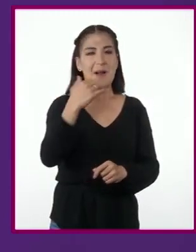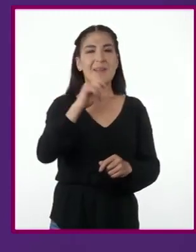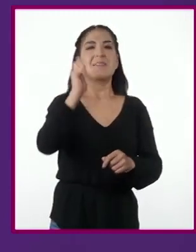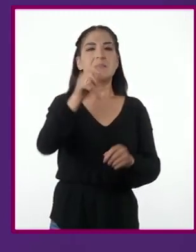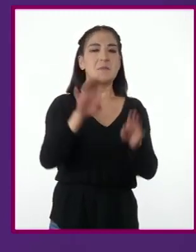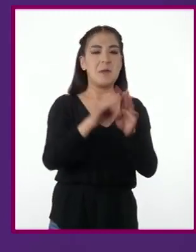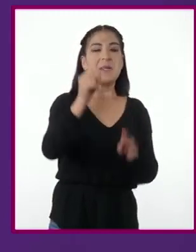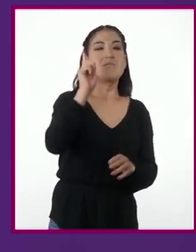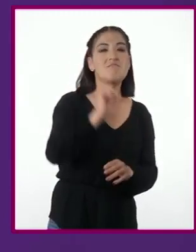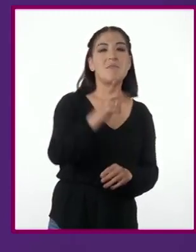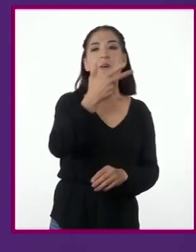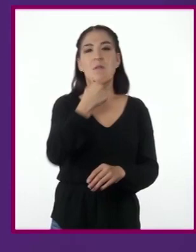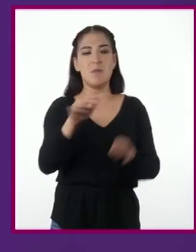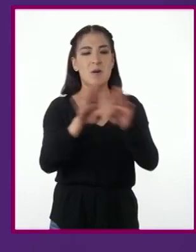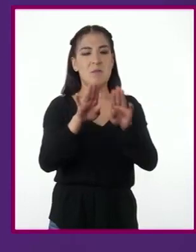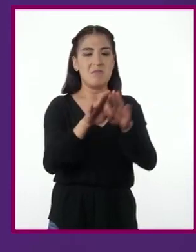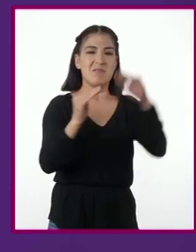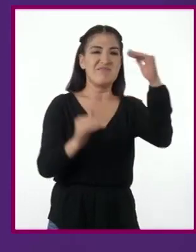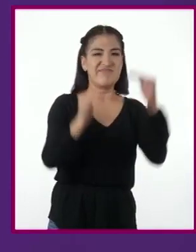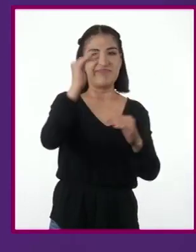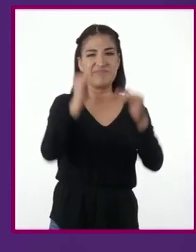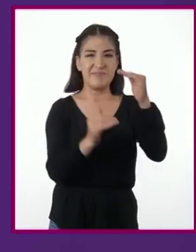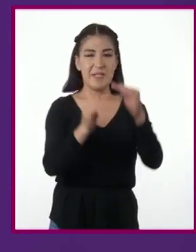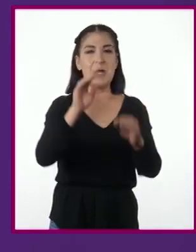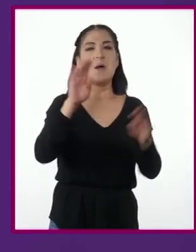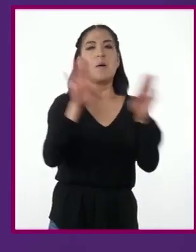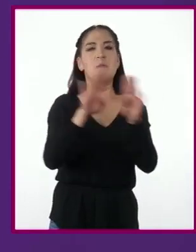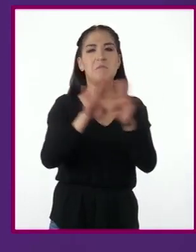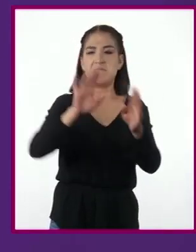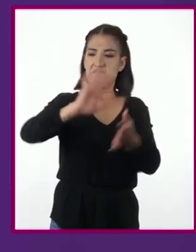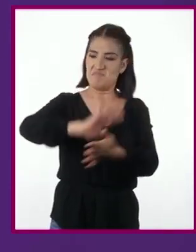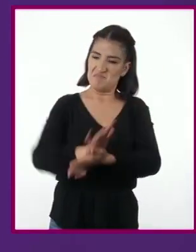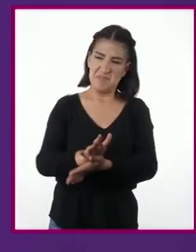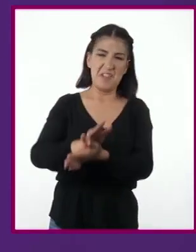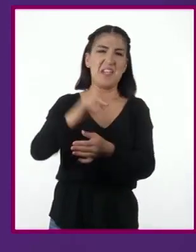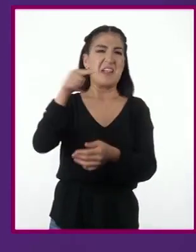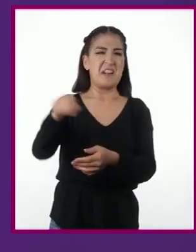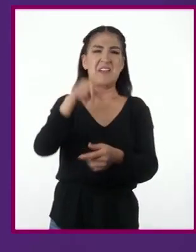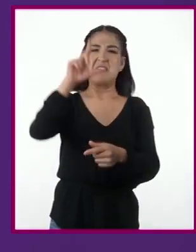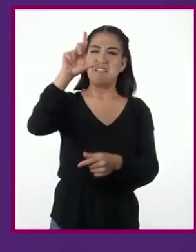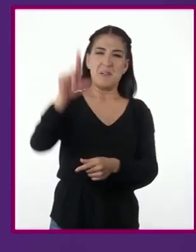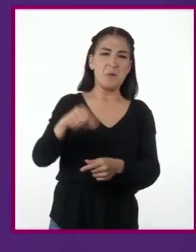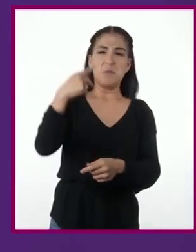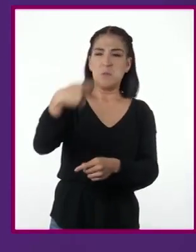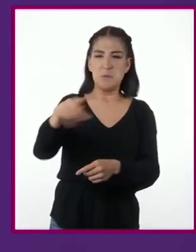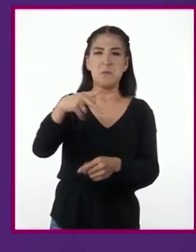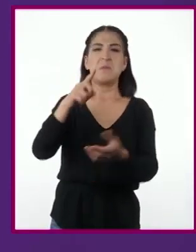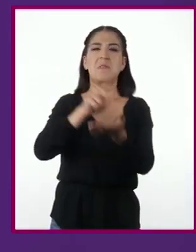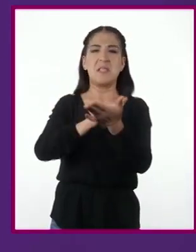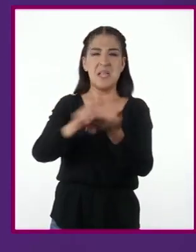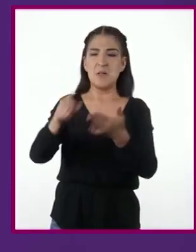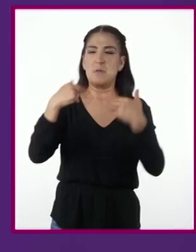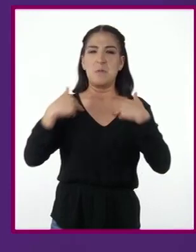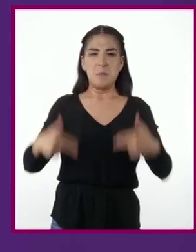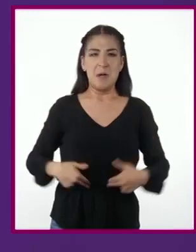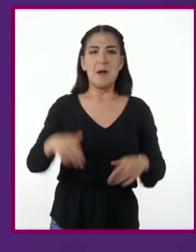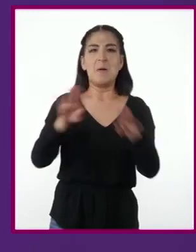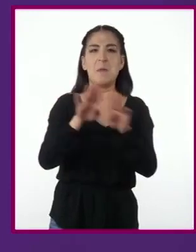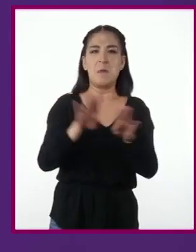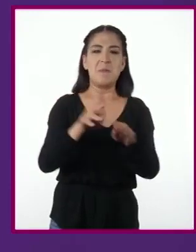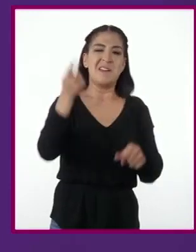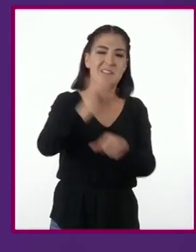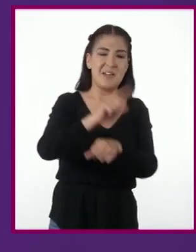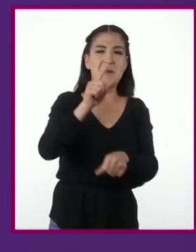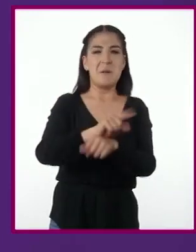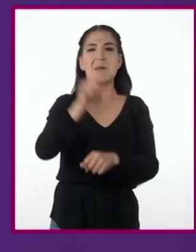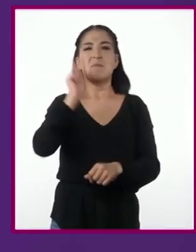y mujeres por el simple hecho de serlo, limitando sus derechos, por lo que enfrentan cada día un sinnúmero de retos que evidencian las brechas